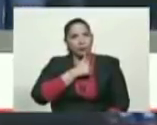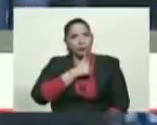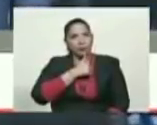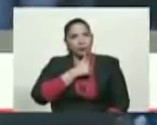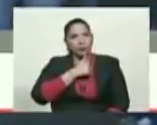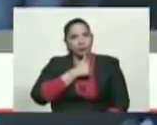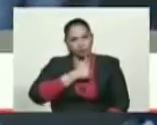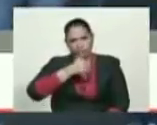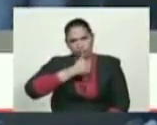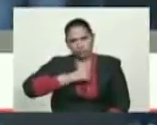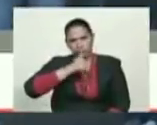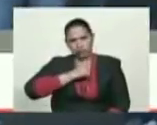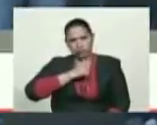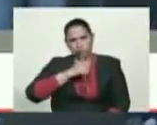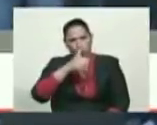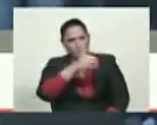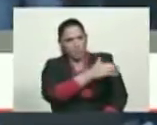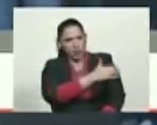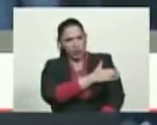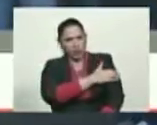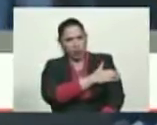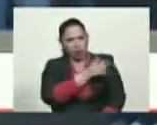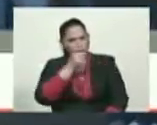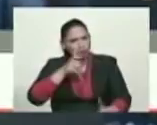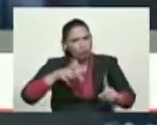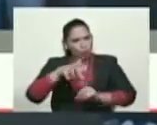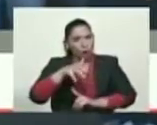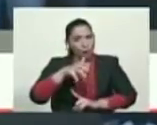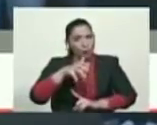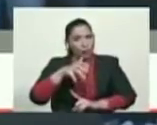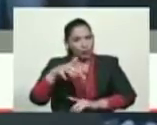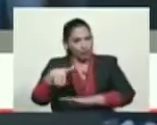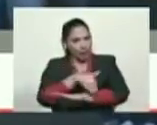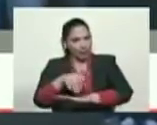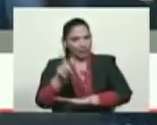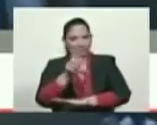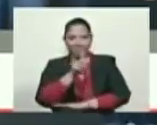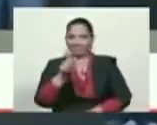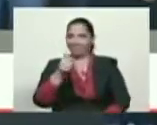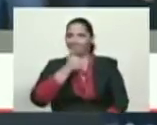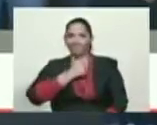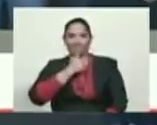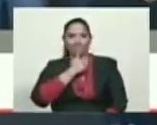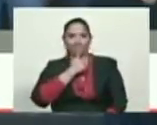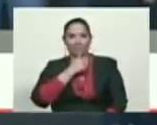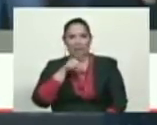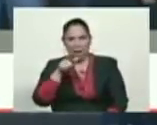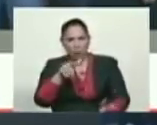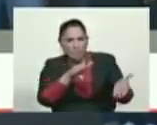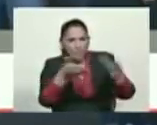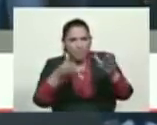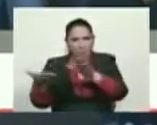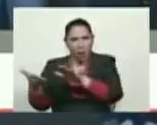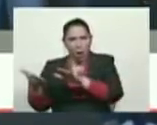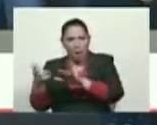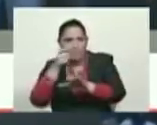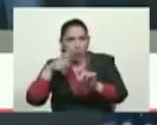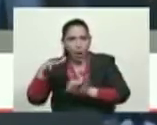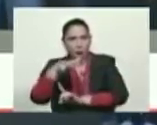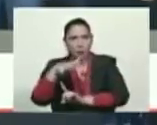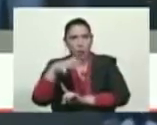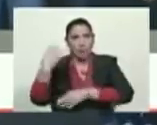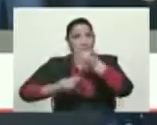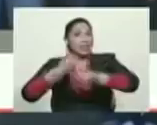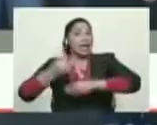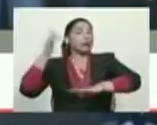¿Va a aguantar esa derecha a este pueblo en la calle? No lo van a aguantar. ¿Van a masacrar a un pueblo? Si le